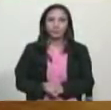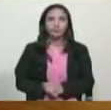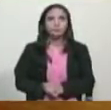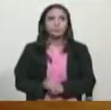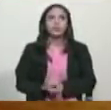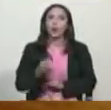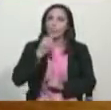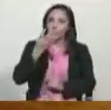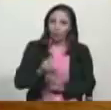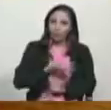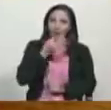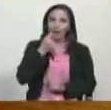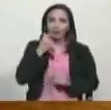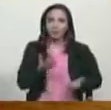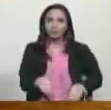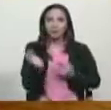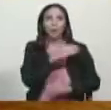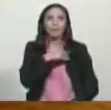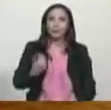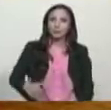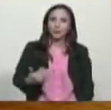buenas tardes, presidente, ¿cómo estamos?